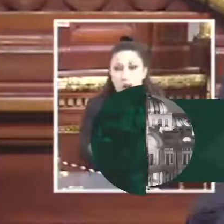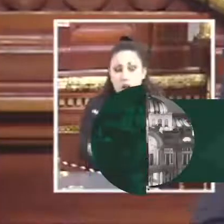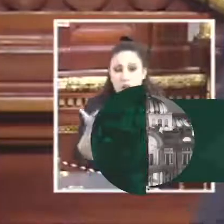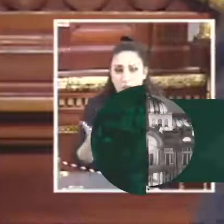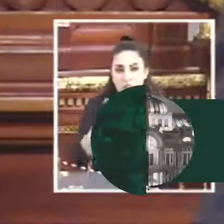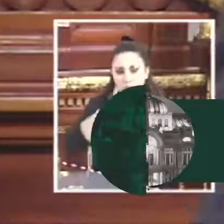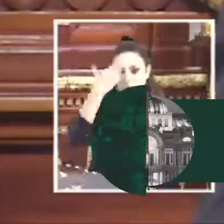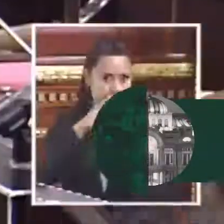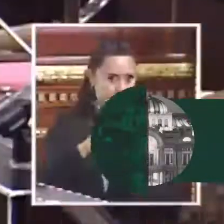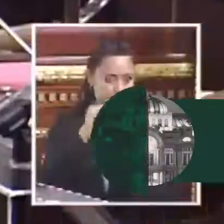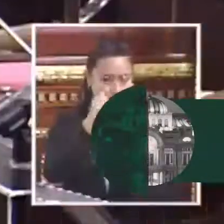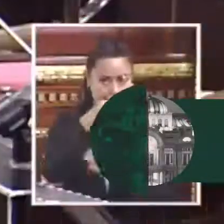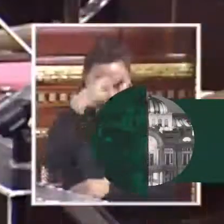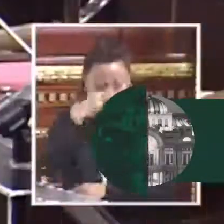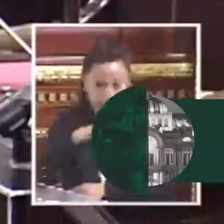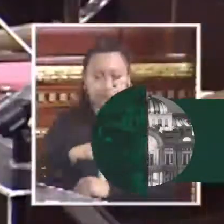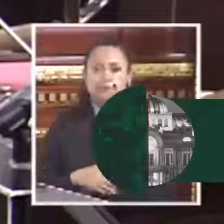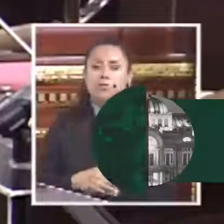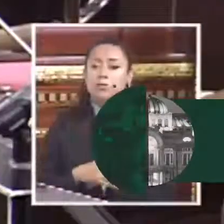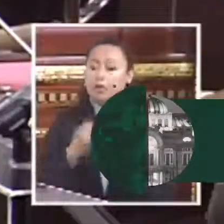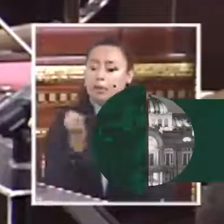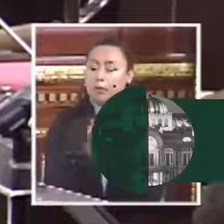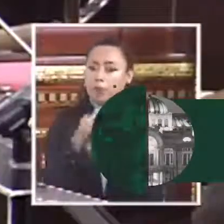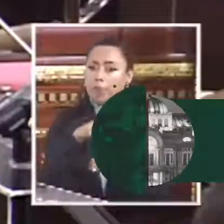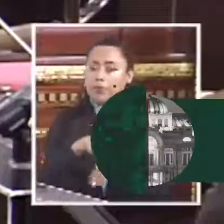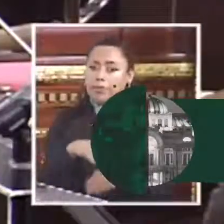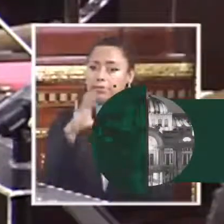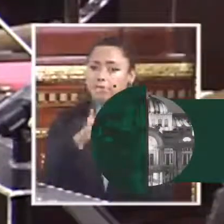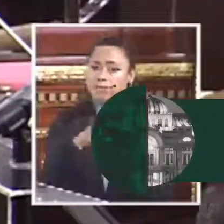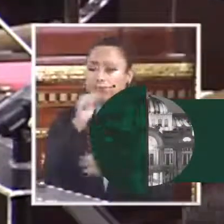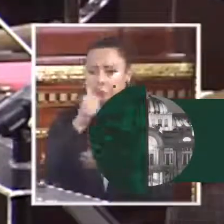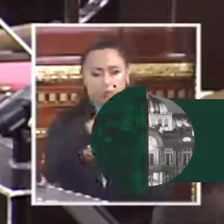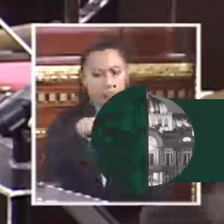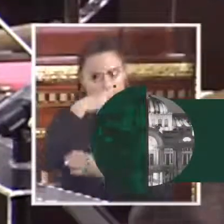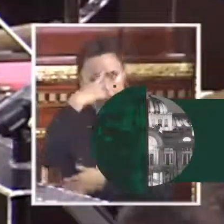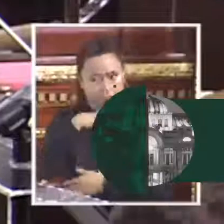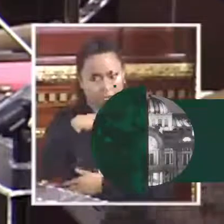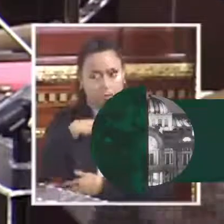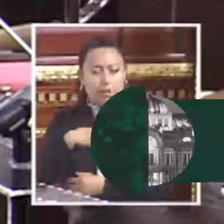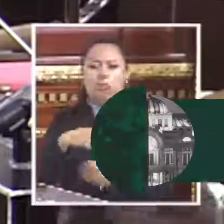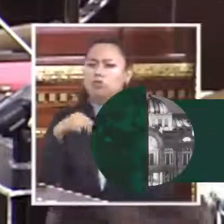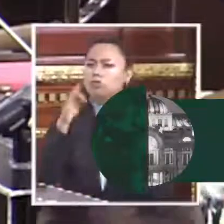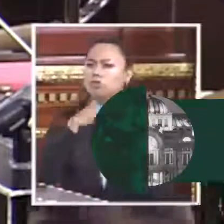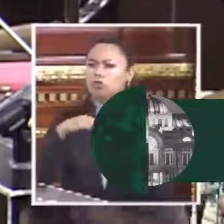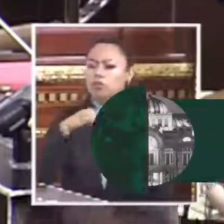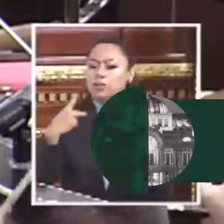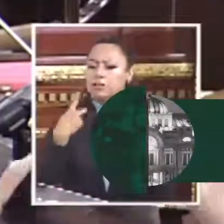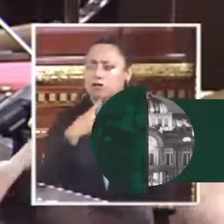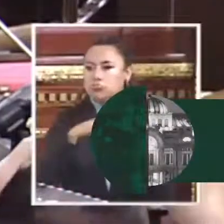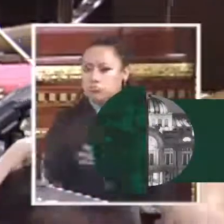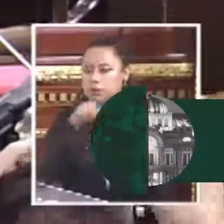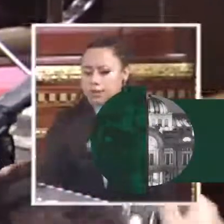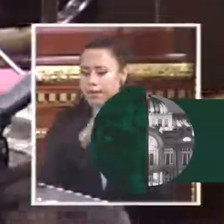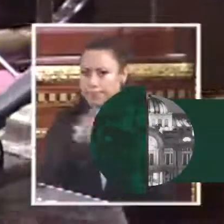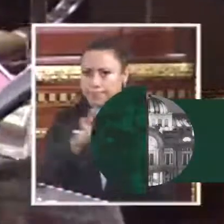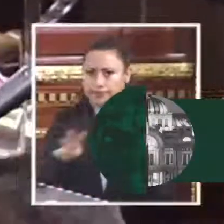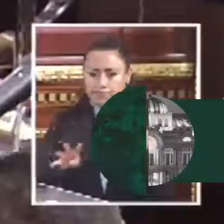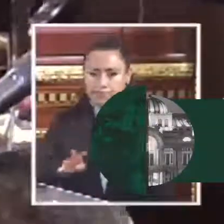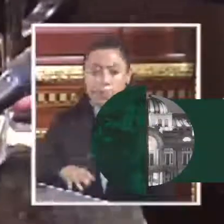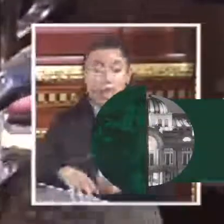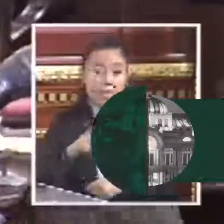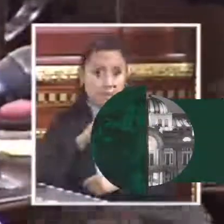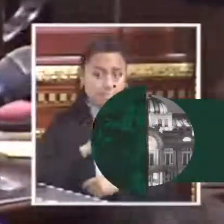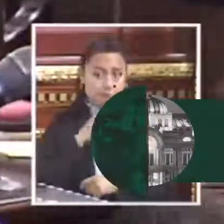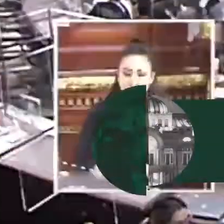ciudadano Ángel Osvaldo Ubaldo Núñez para ocupar el cargo de titular del órgano interno de control del Tribunal de Justicia Administrativa